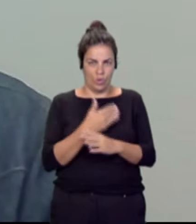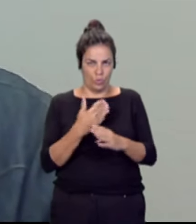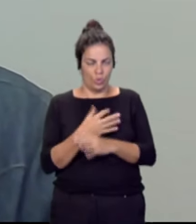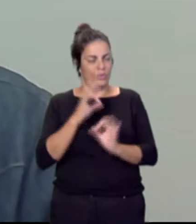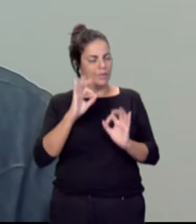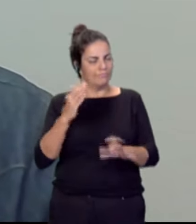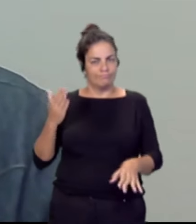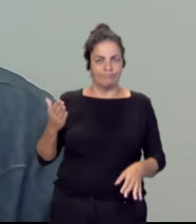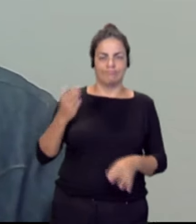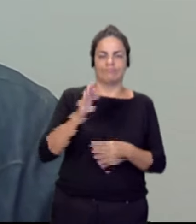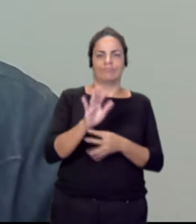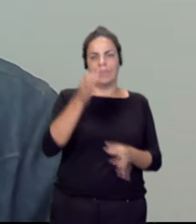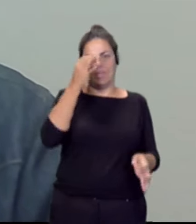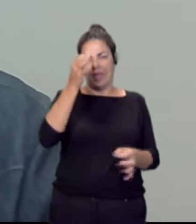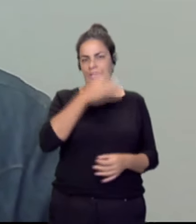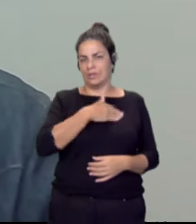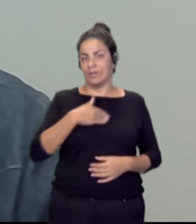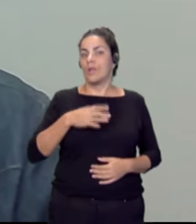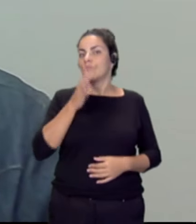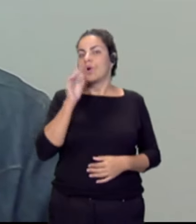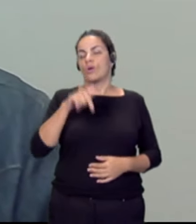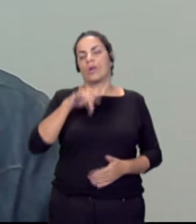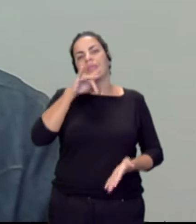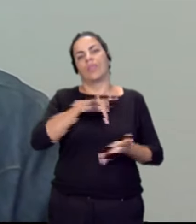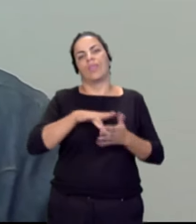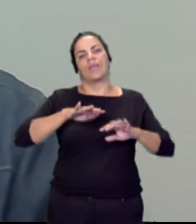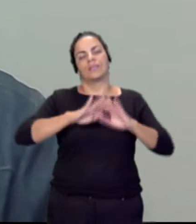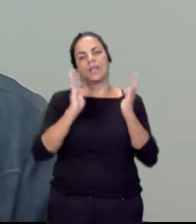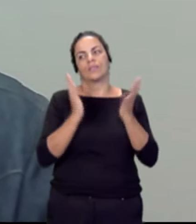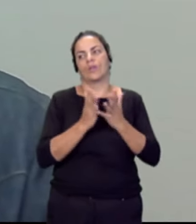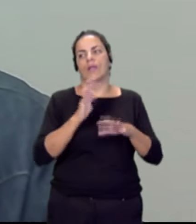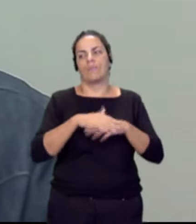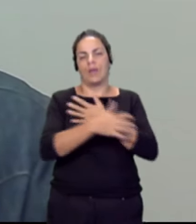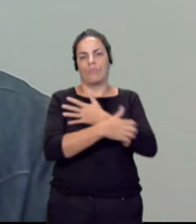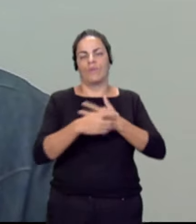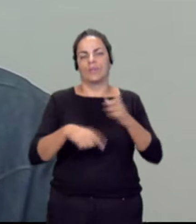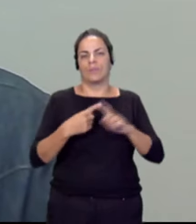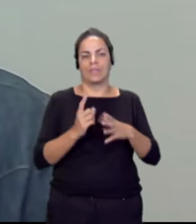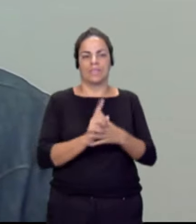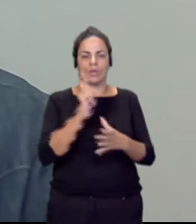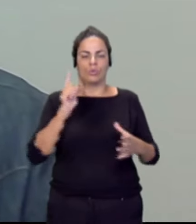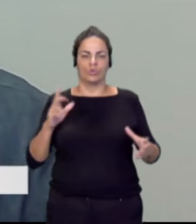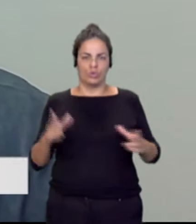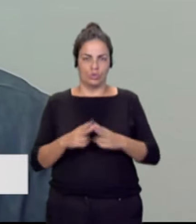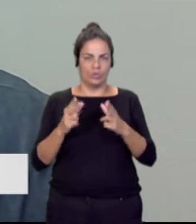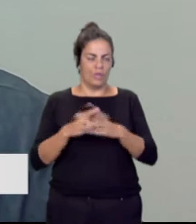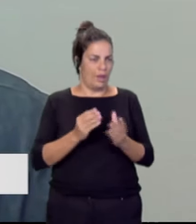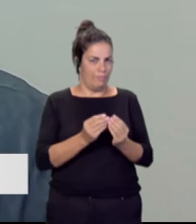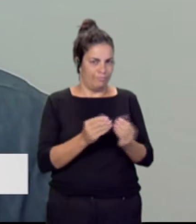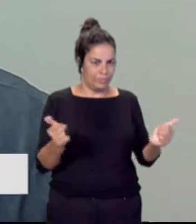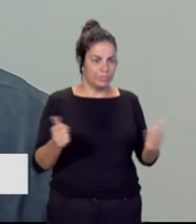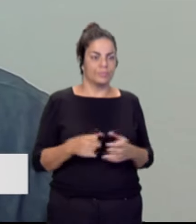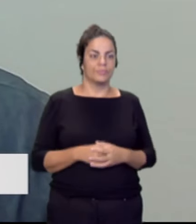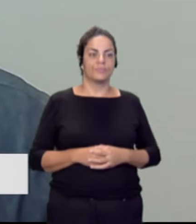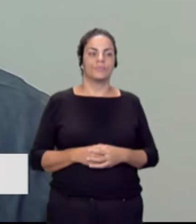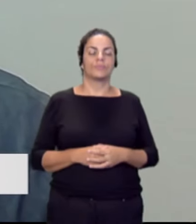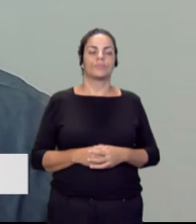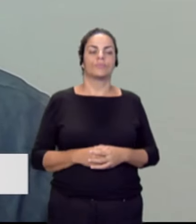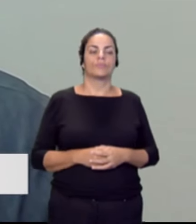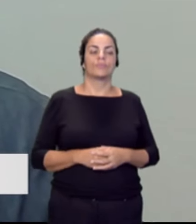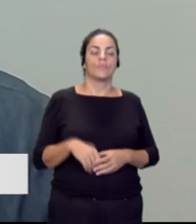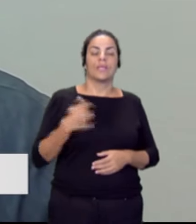que el Día Internacional de Erradicación de la Pobreza y la Exclusión Social. Como saben, es un informe que